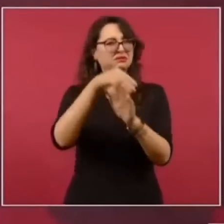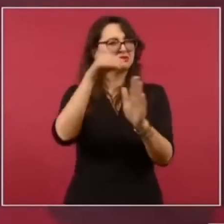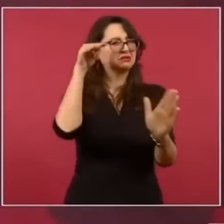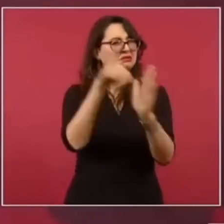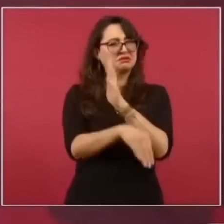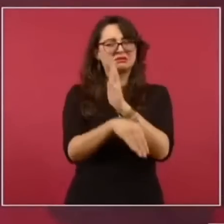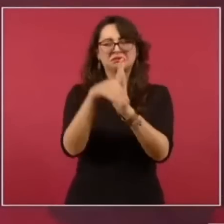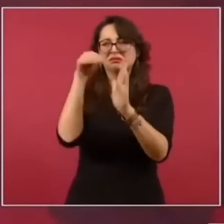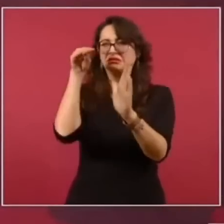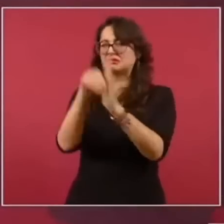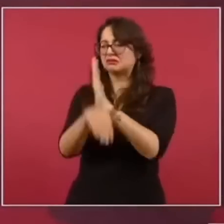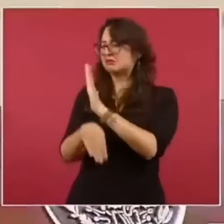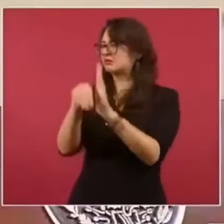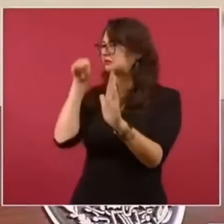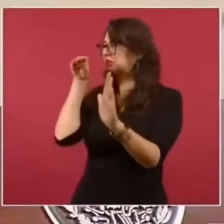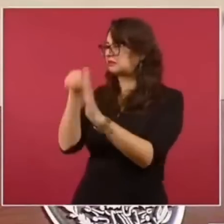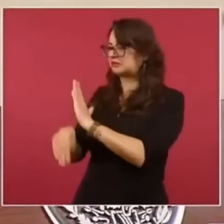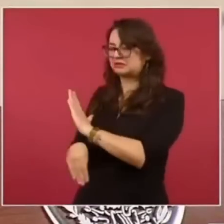extrema.